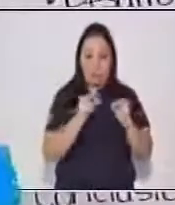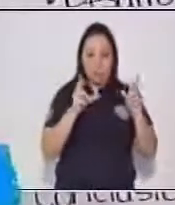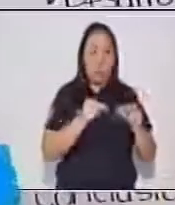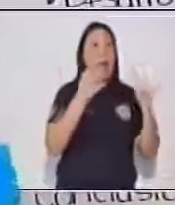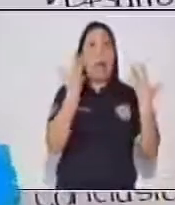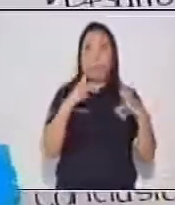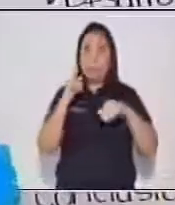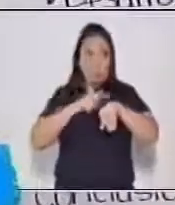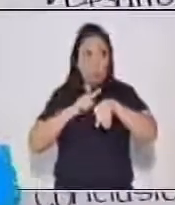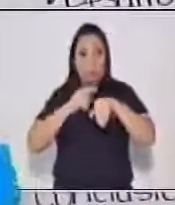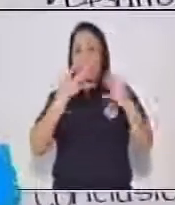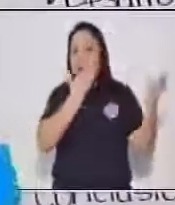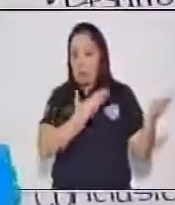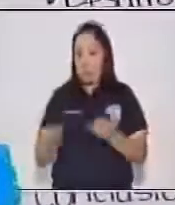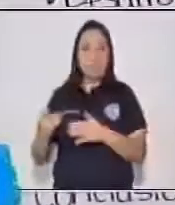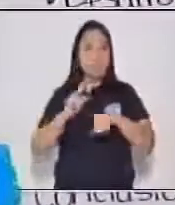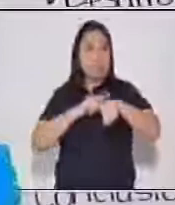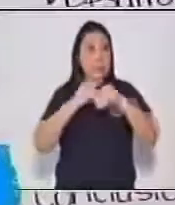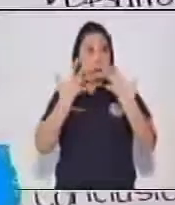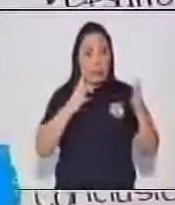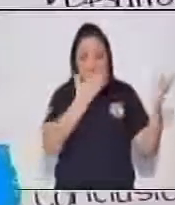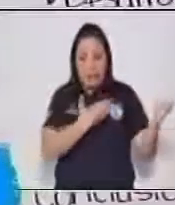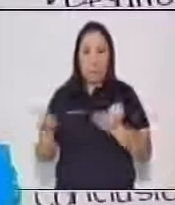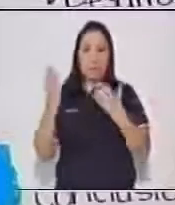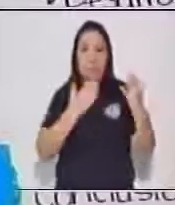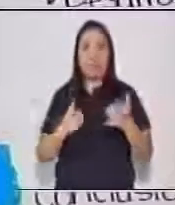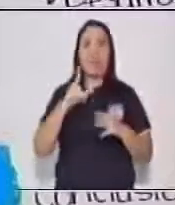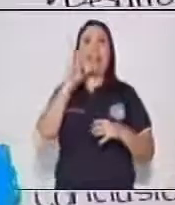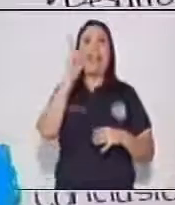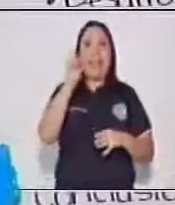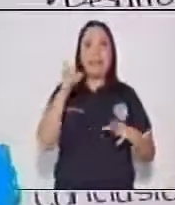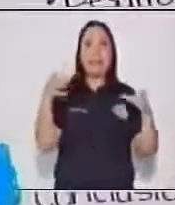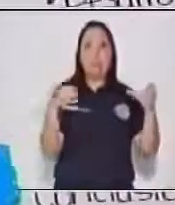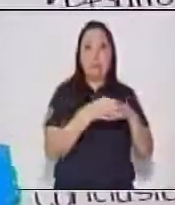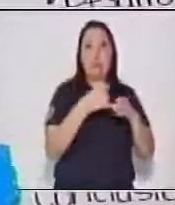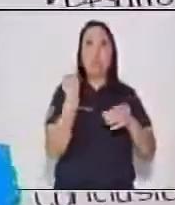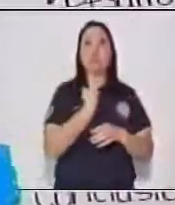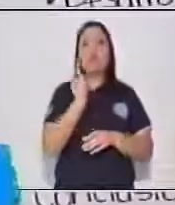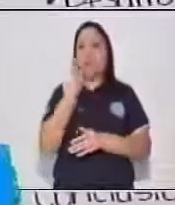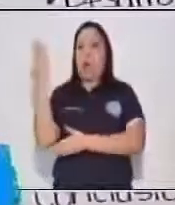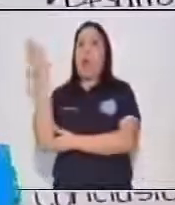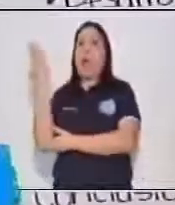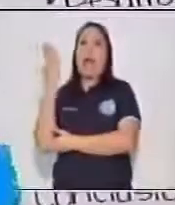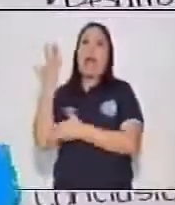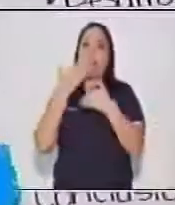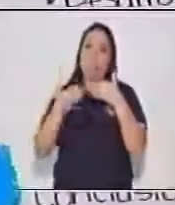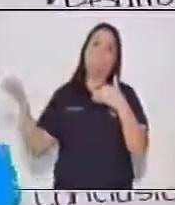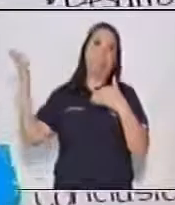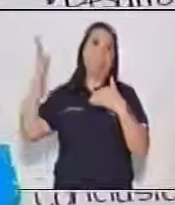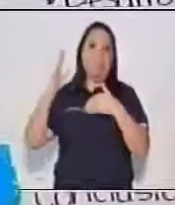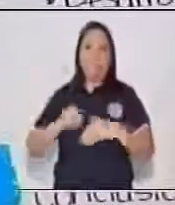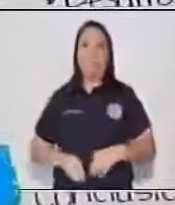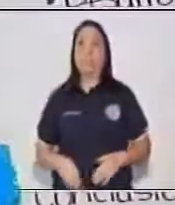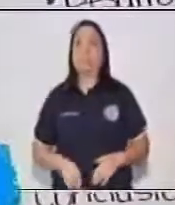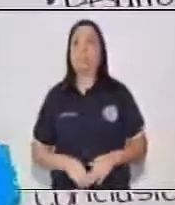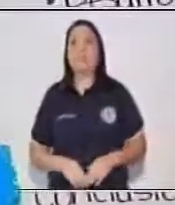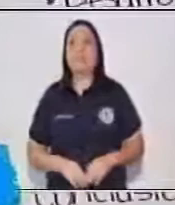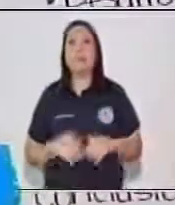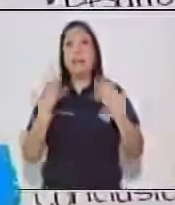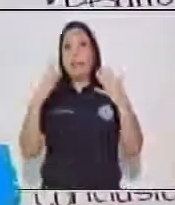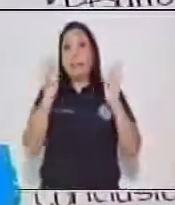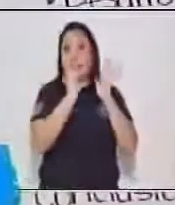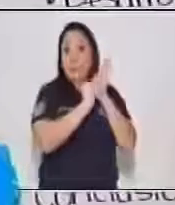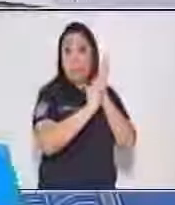participación. Otro de los pasos en la fase de preparación es la organización del discurso, y aquí pues ya, como ya hiciste un